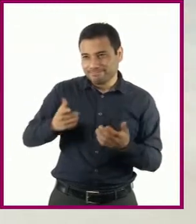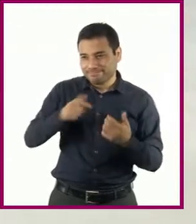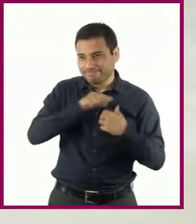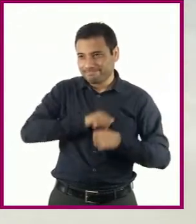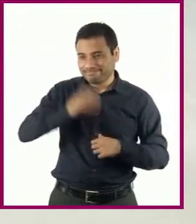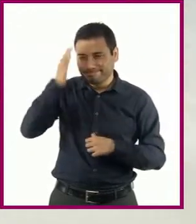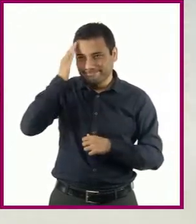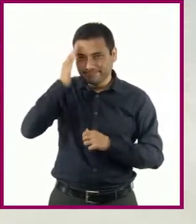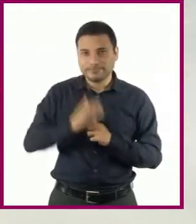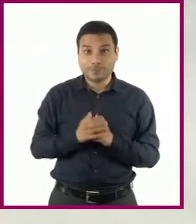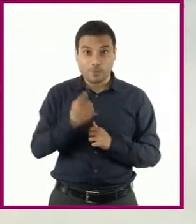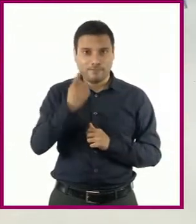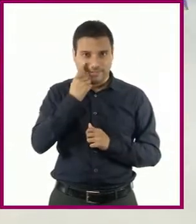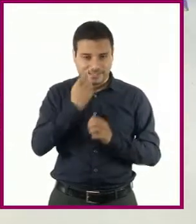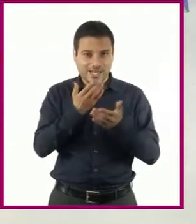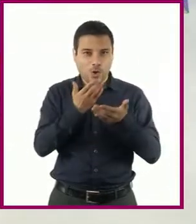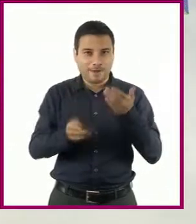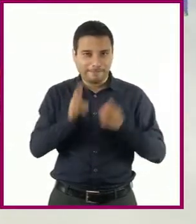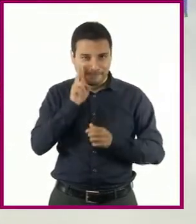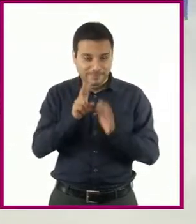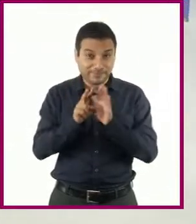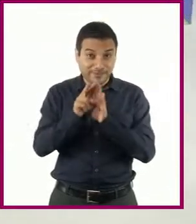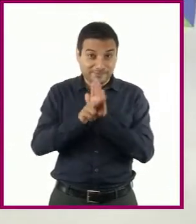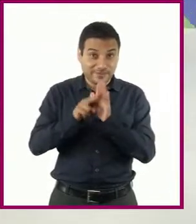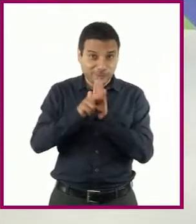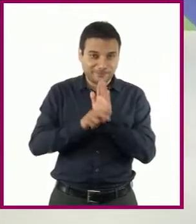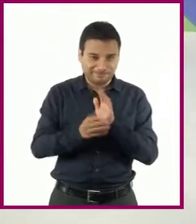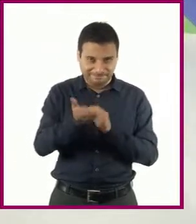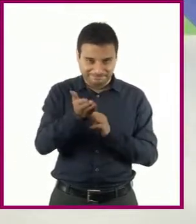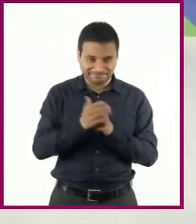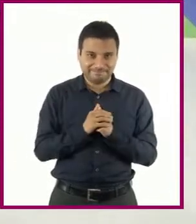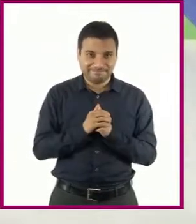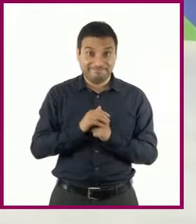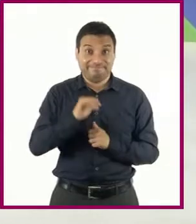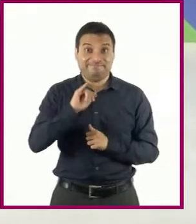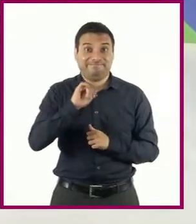te parece si vemos y escuchamos el siguiente material audiovisual?